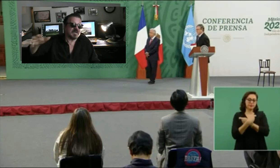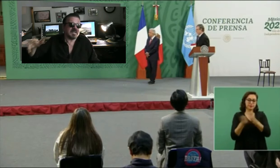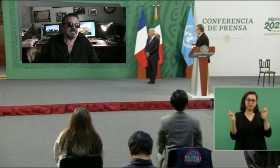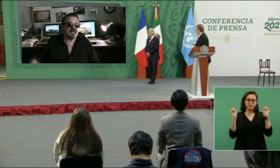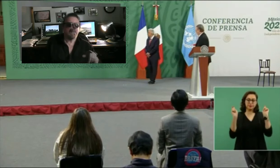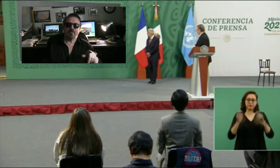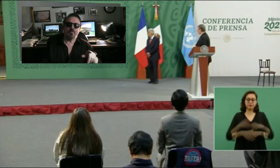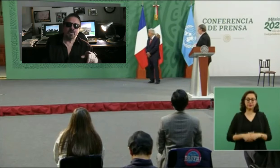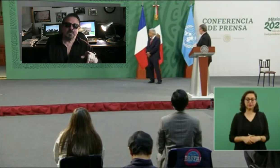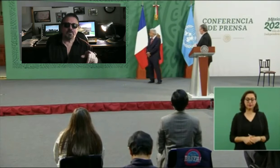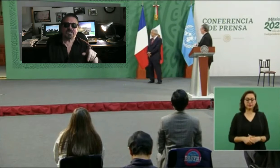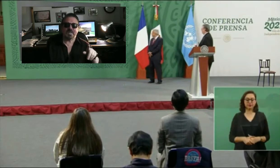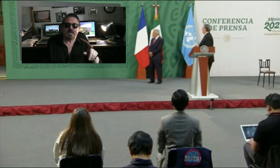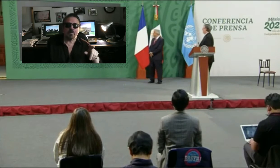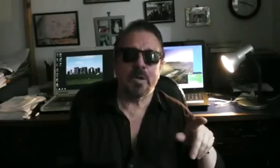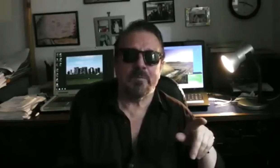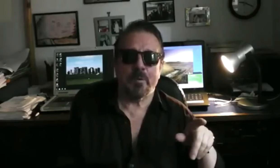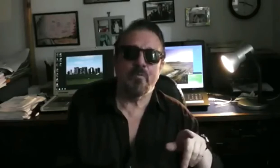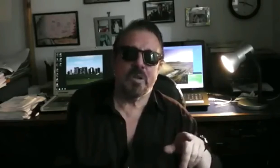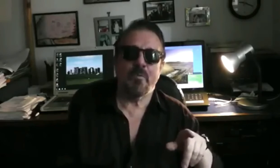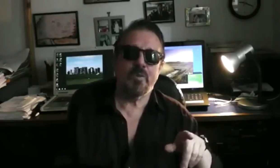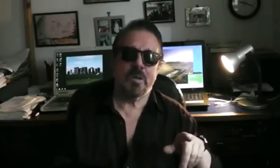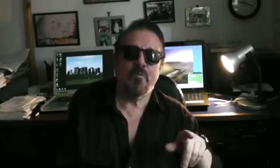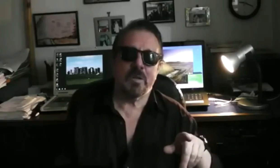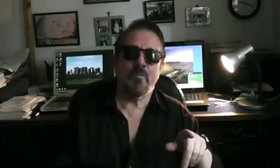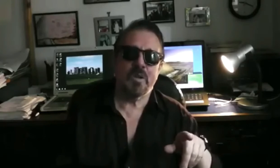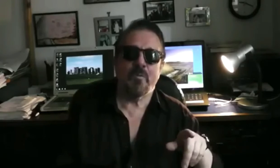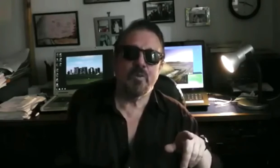caso semejante, un escándalo lo que fue,